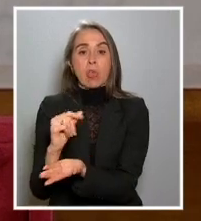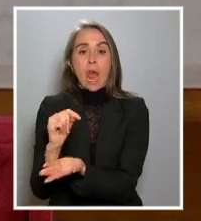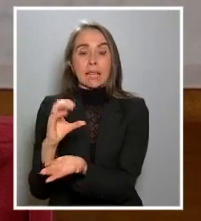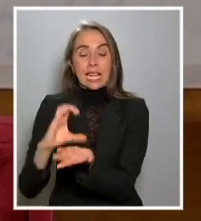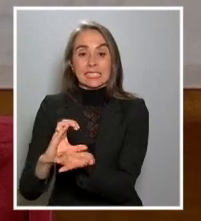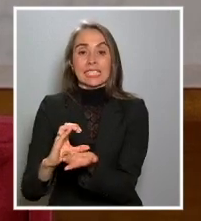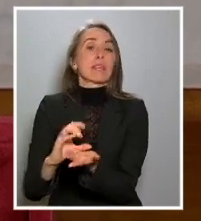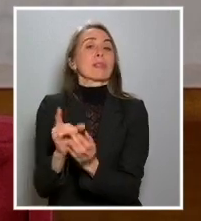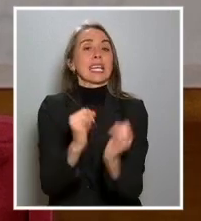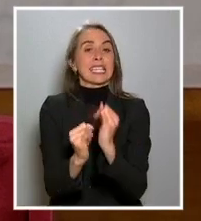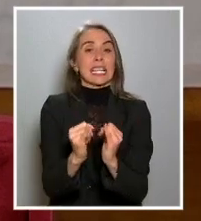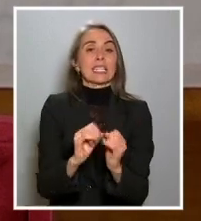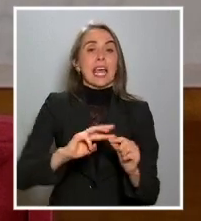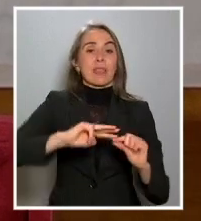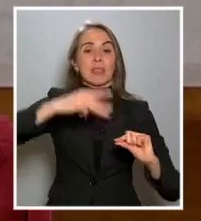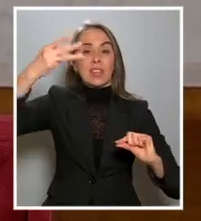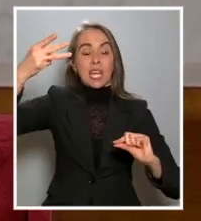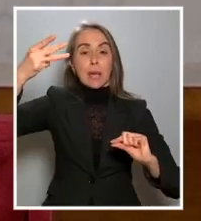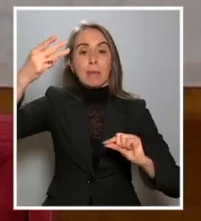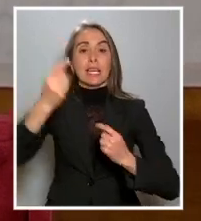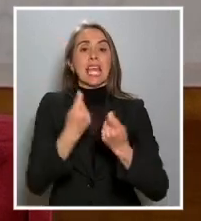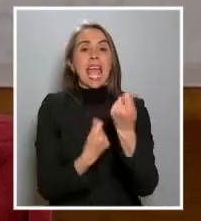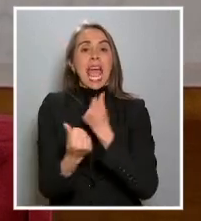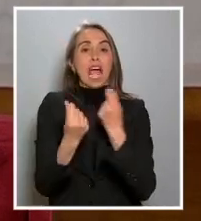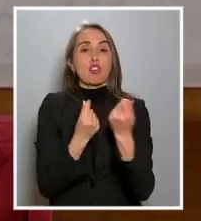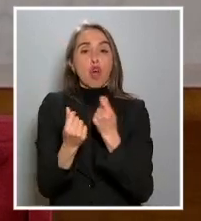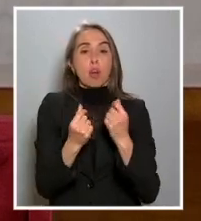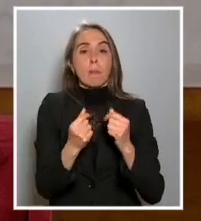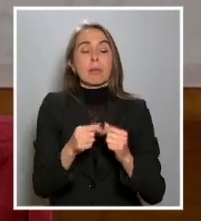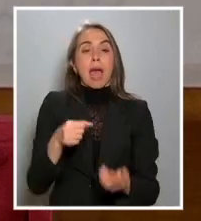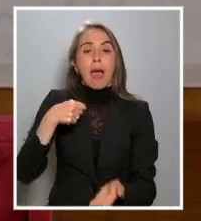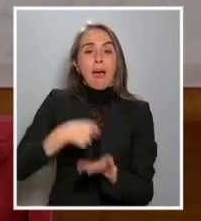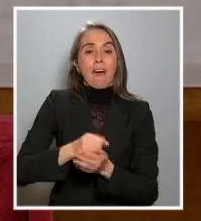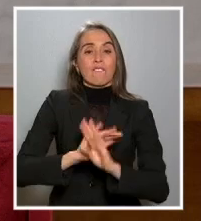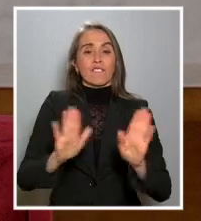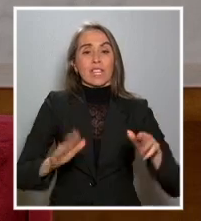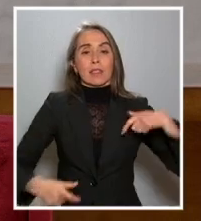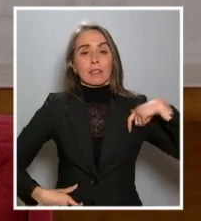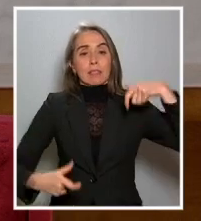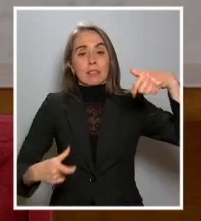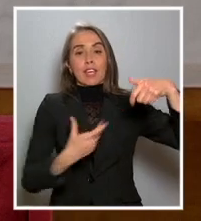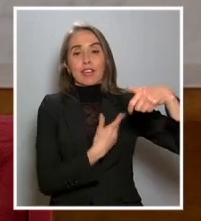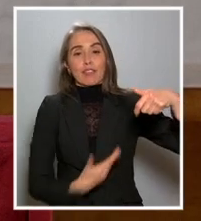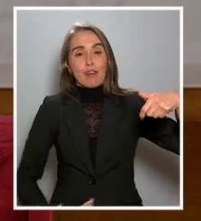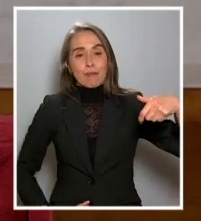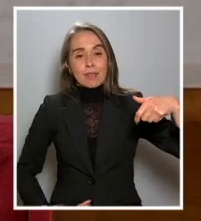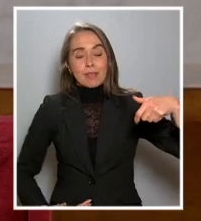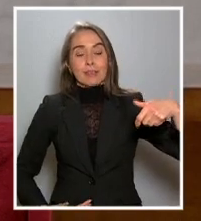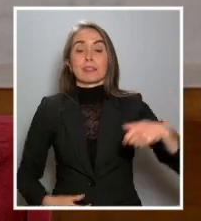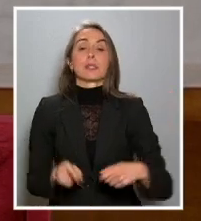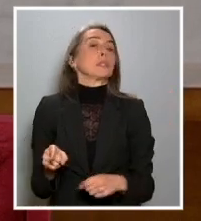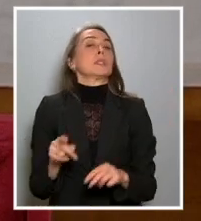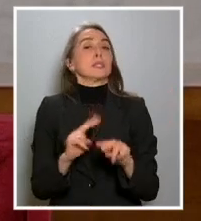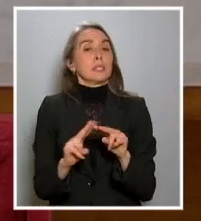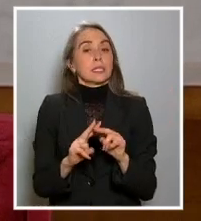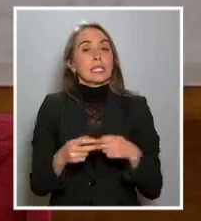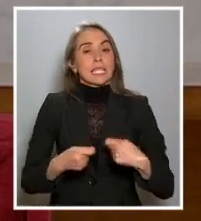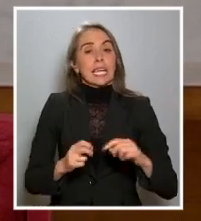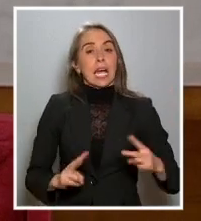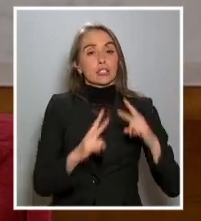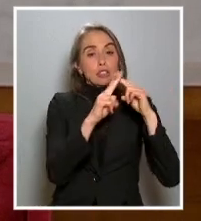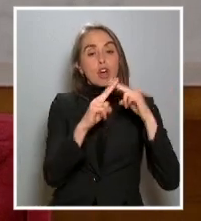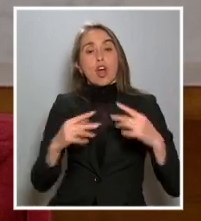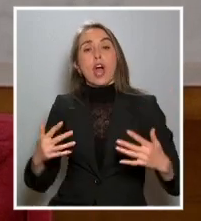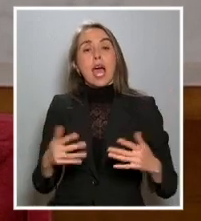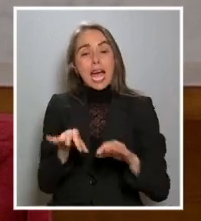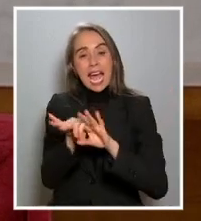este sector triplique el crecimiento promedio de la economía de aquí al fin de nuestro periodo de gobierno. Para ello estamos invirtiendo en infraestructura como redes